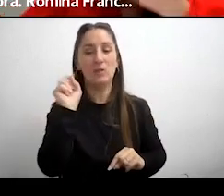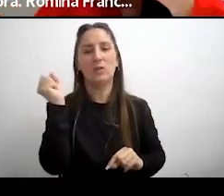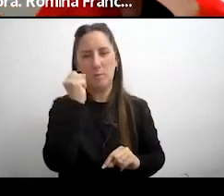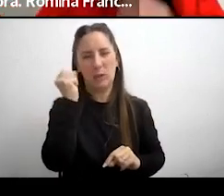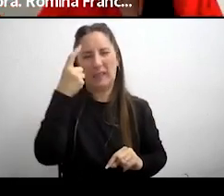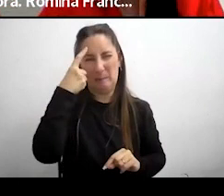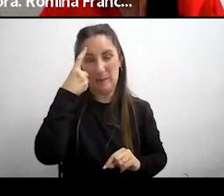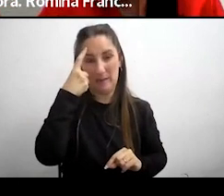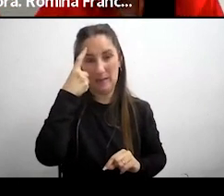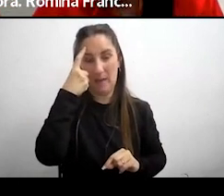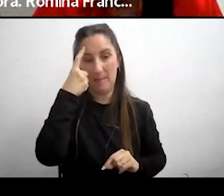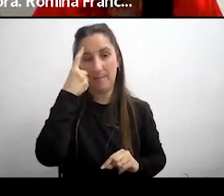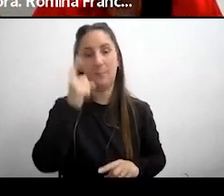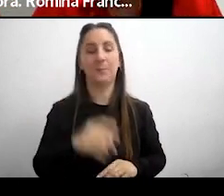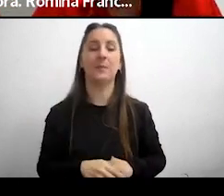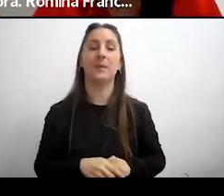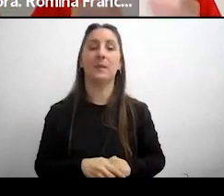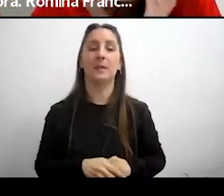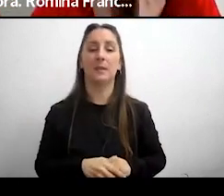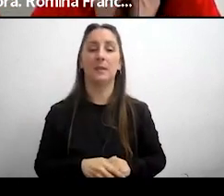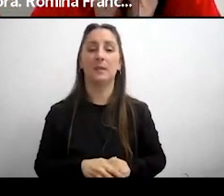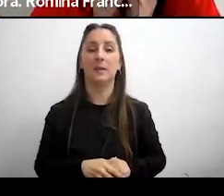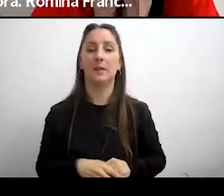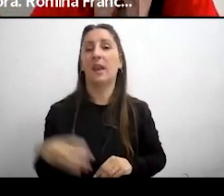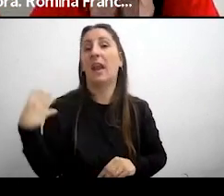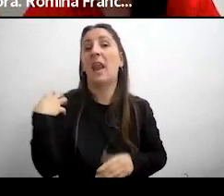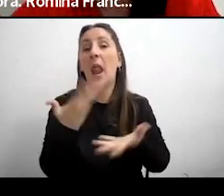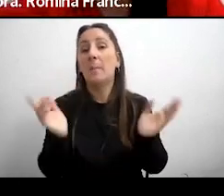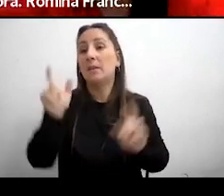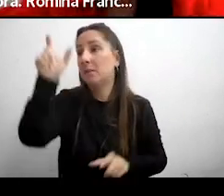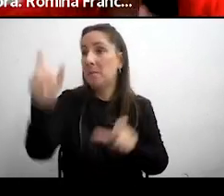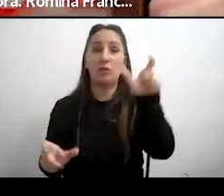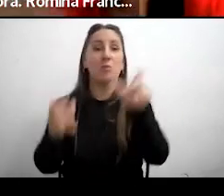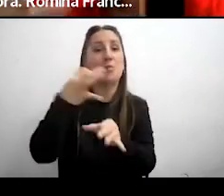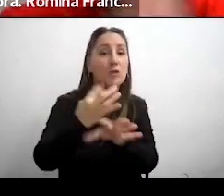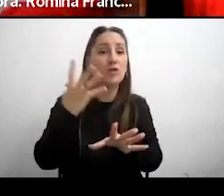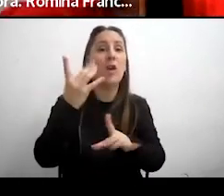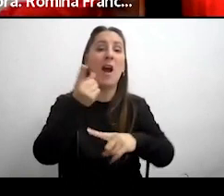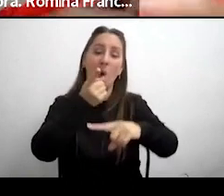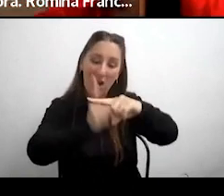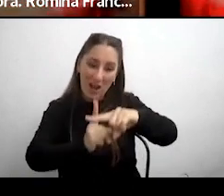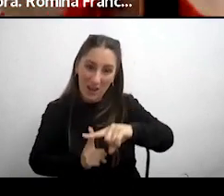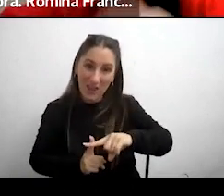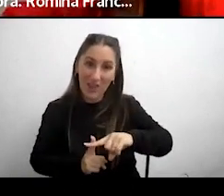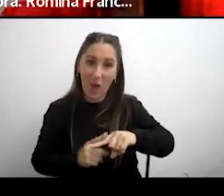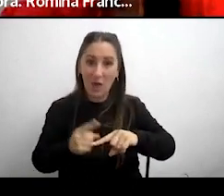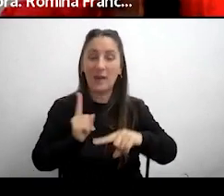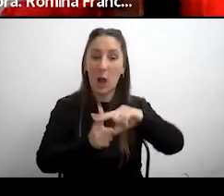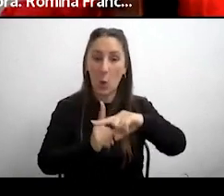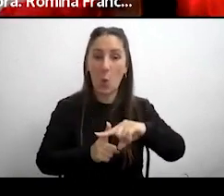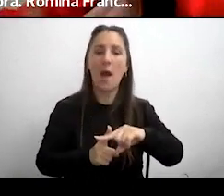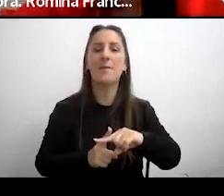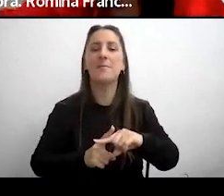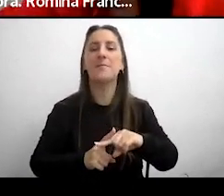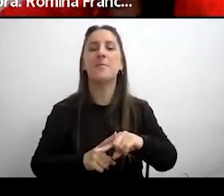considerarlos, porque bueno, ahí en general puede haber algún profesional o algún liquidador que, digamos, diga, pongo todo